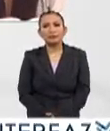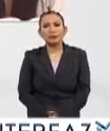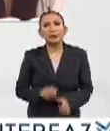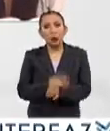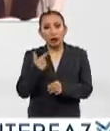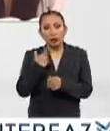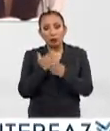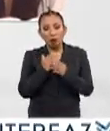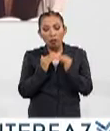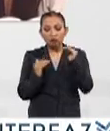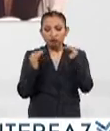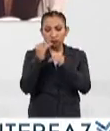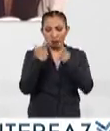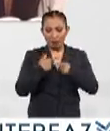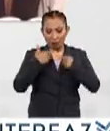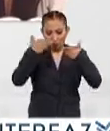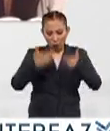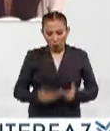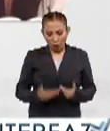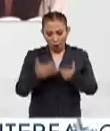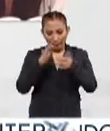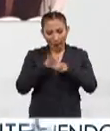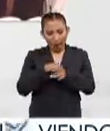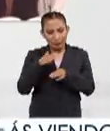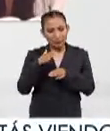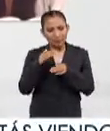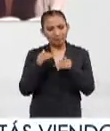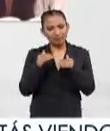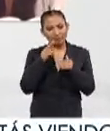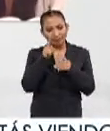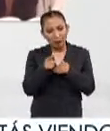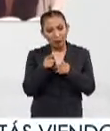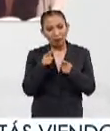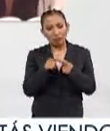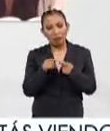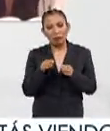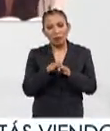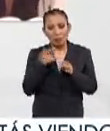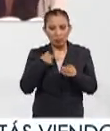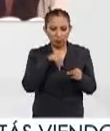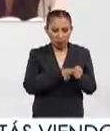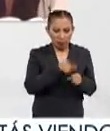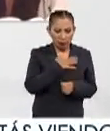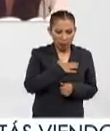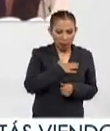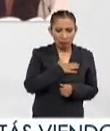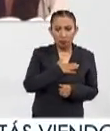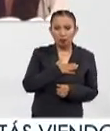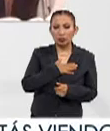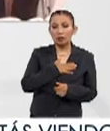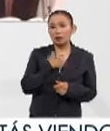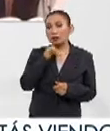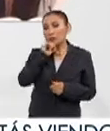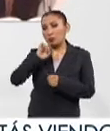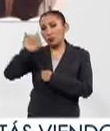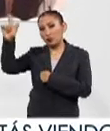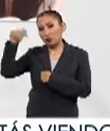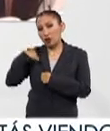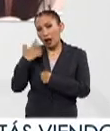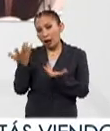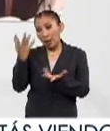Porque nos hace crecer como personas, tanto, pues ahora sí que personalmente como